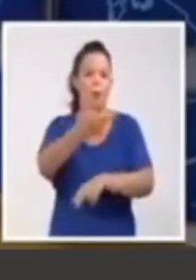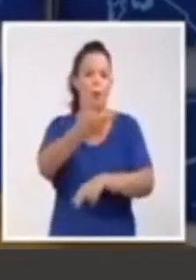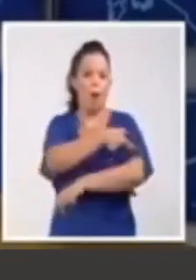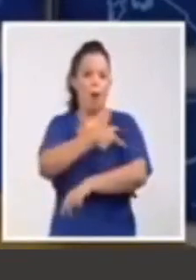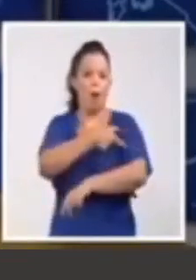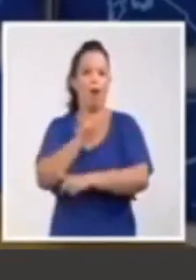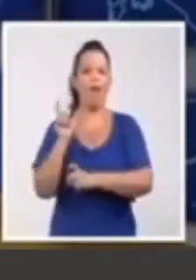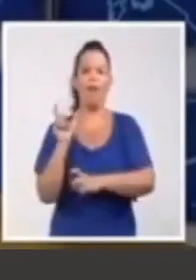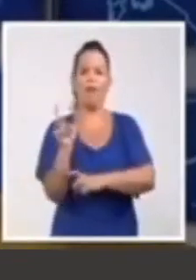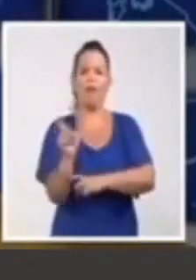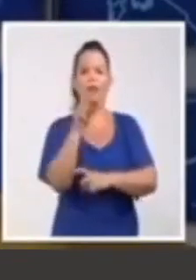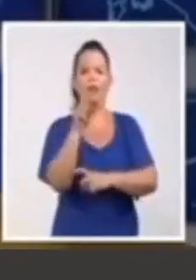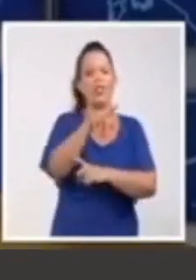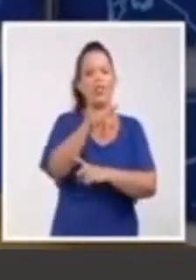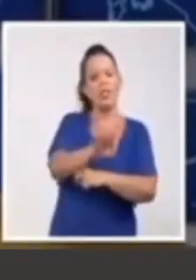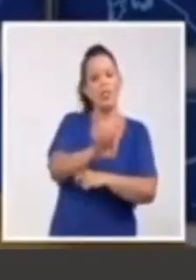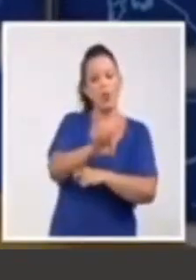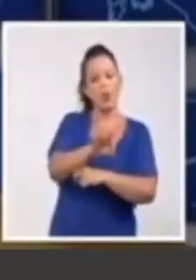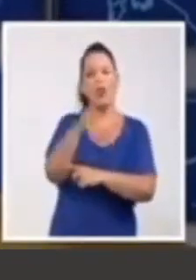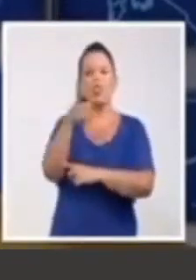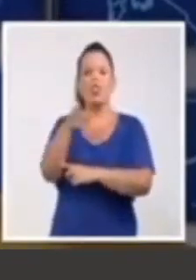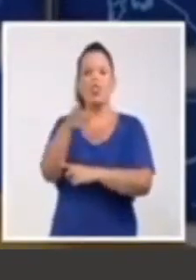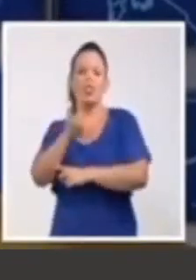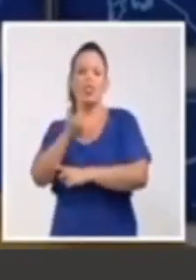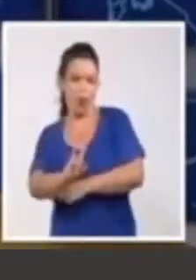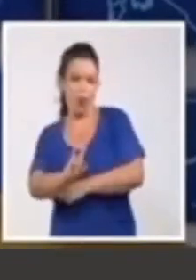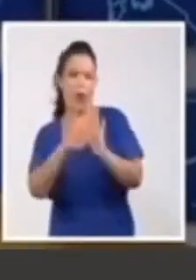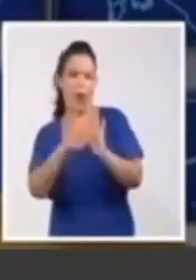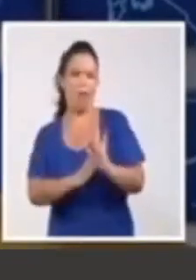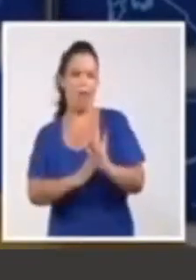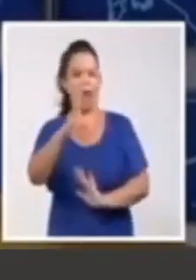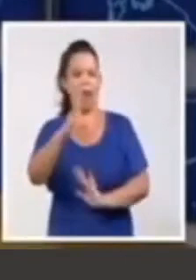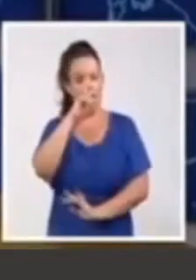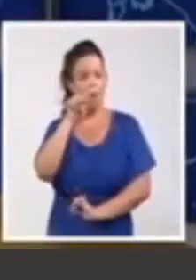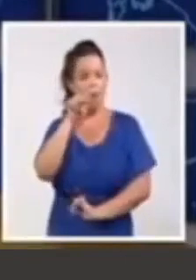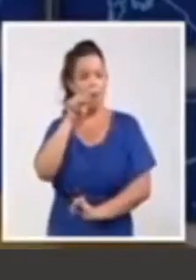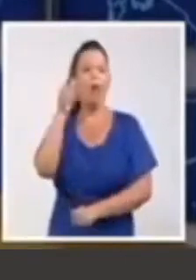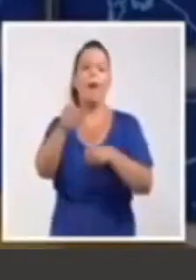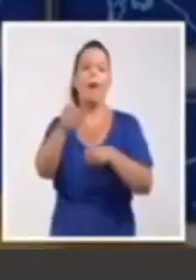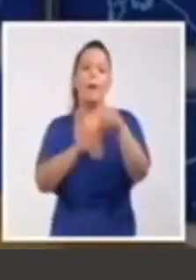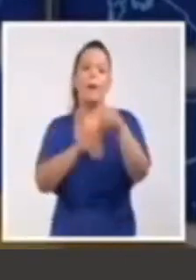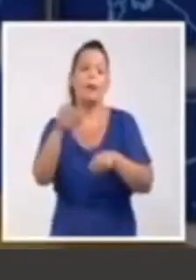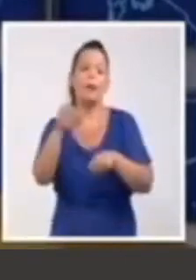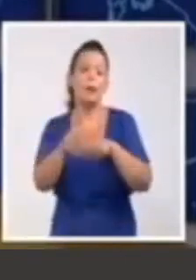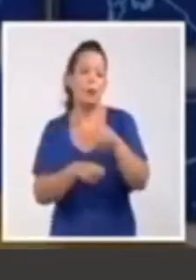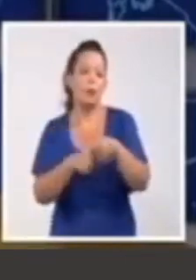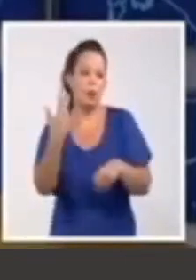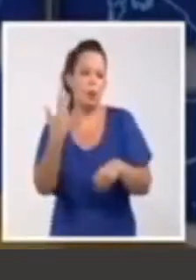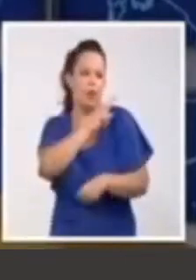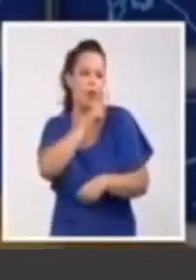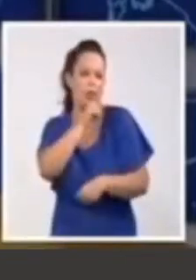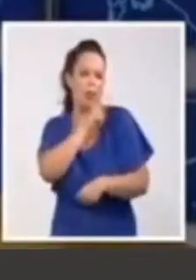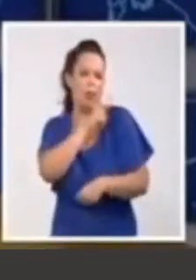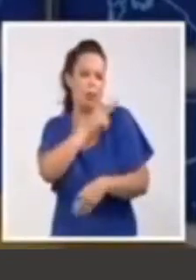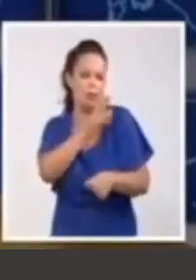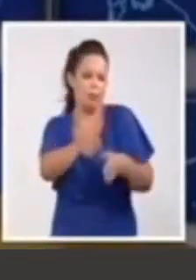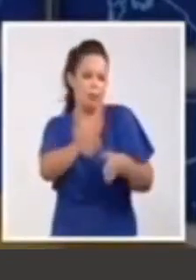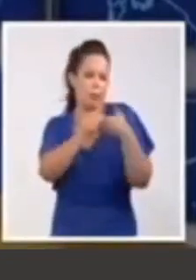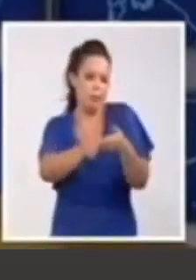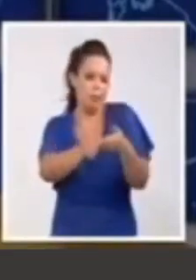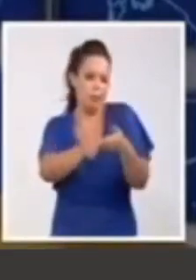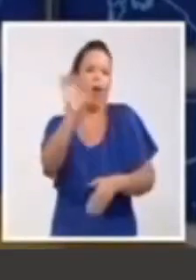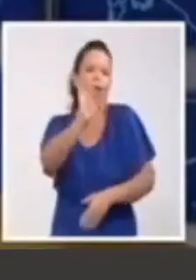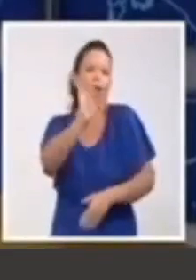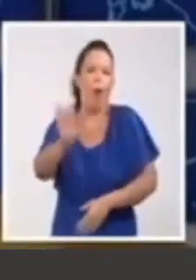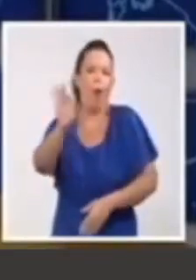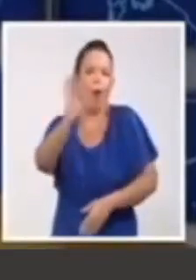días 18 y 19 de noviembre con la participación de los jefes dirigentes y los órganos de mando